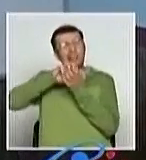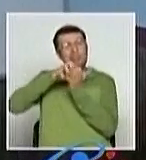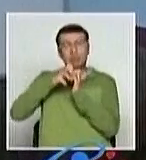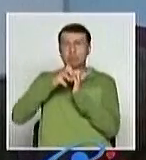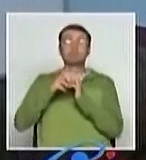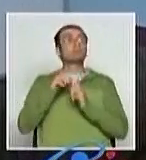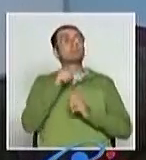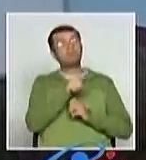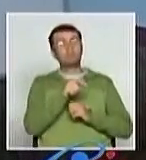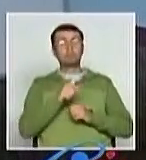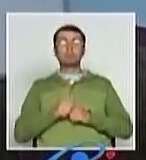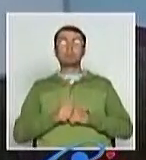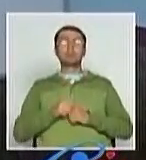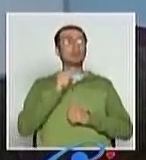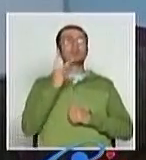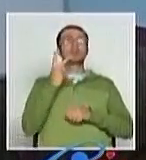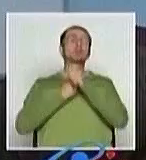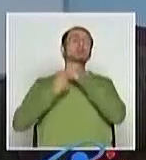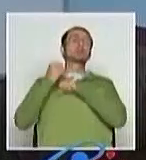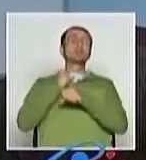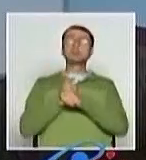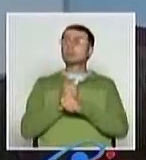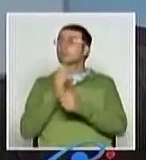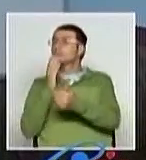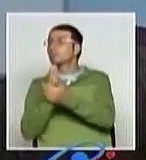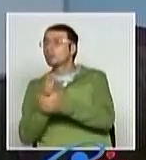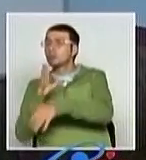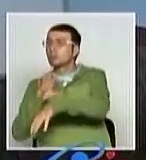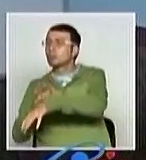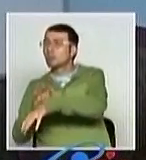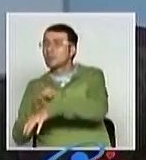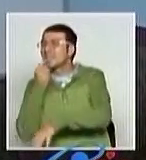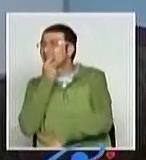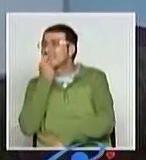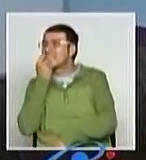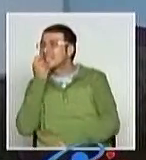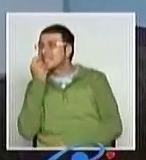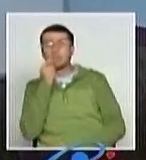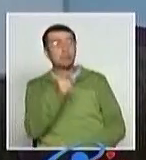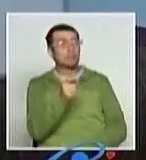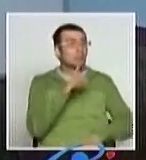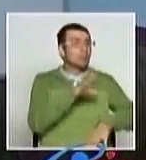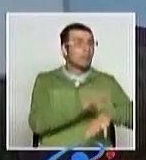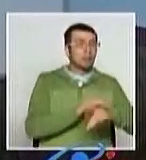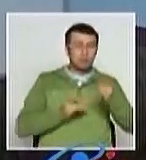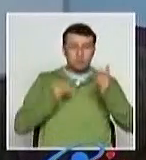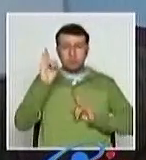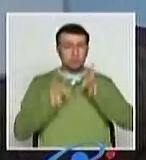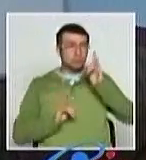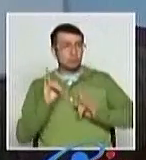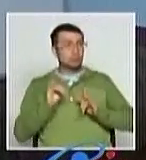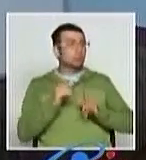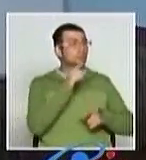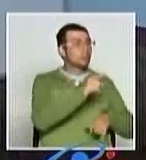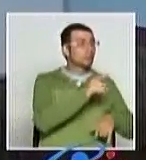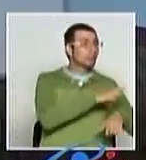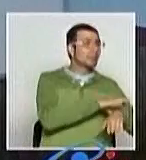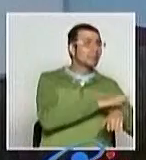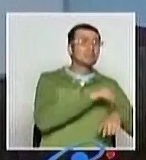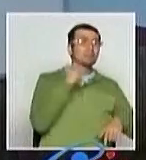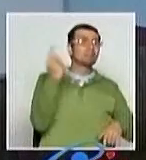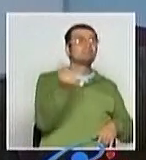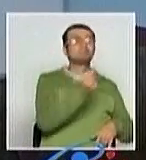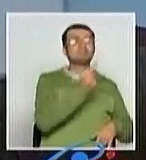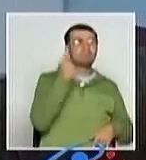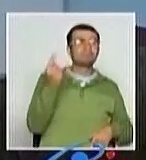de odontólogos médicos bioenergéticos médicos alternativos médicina general